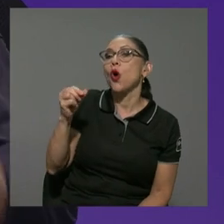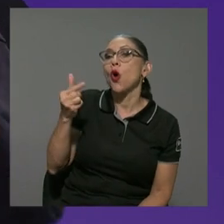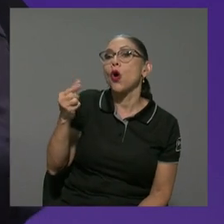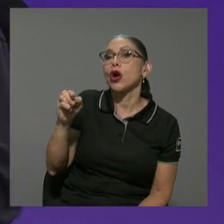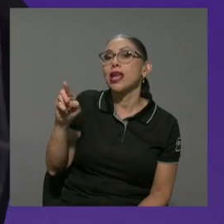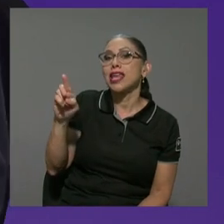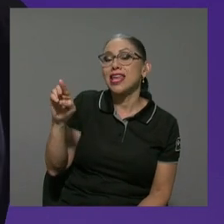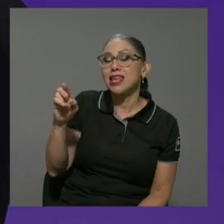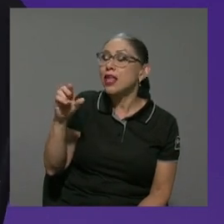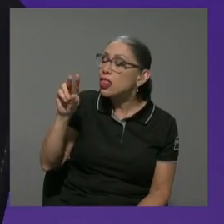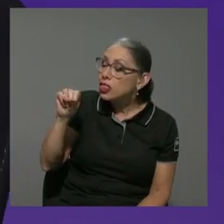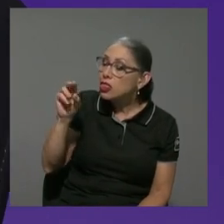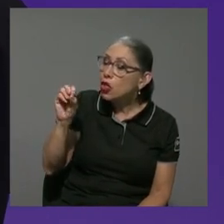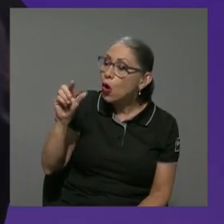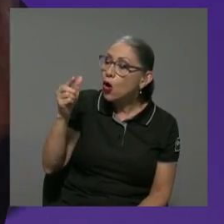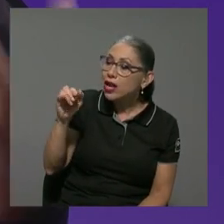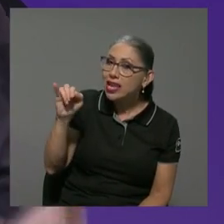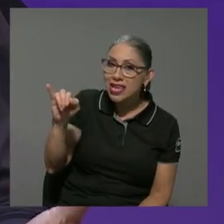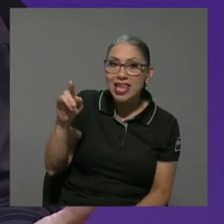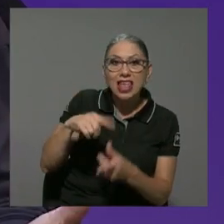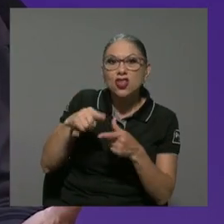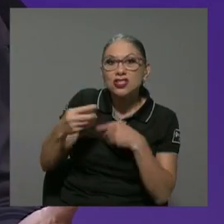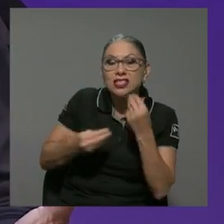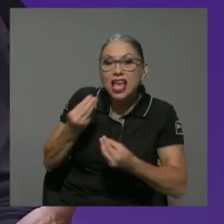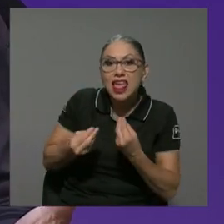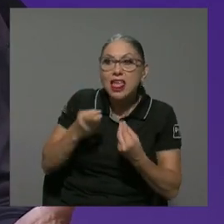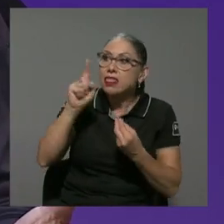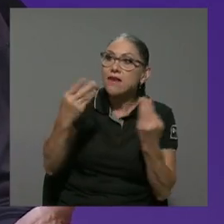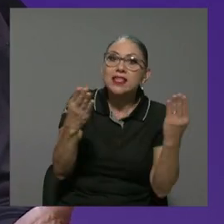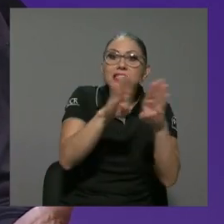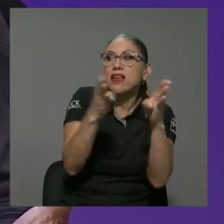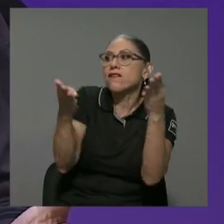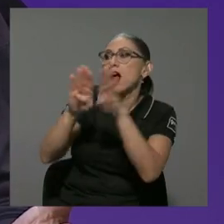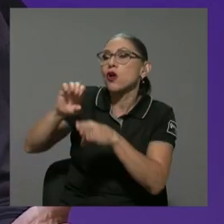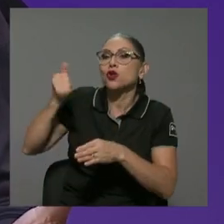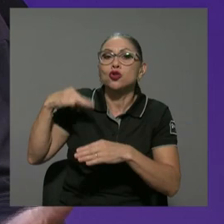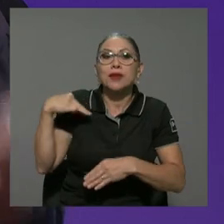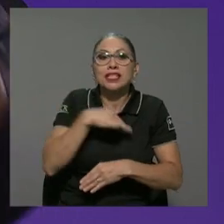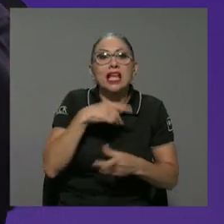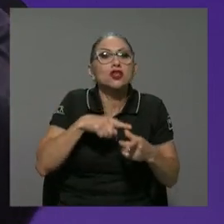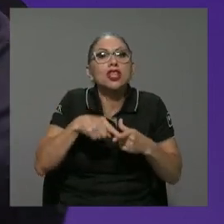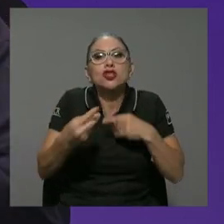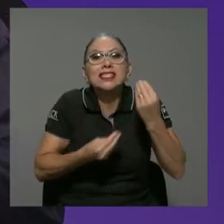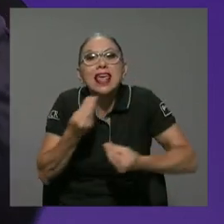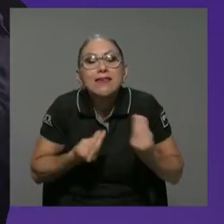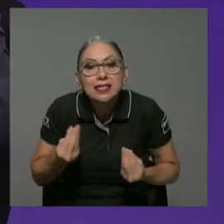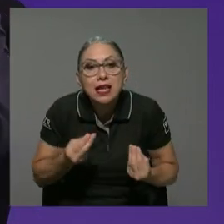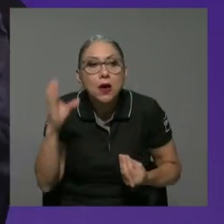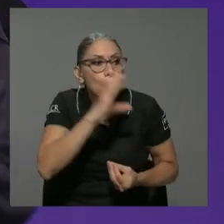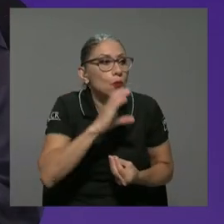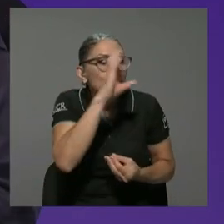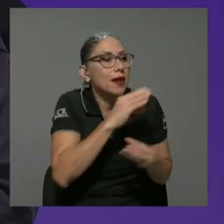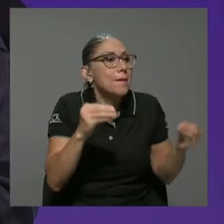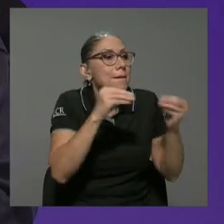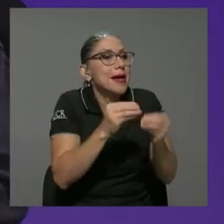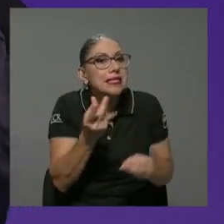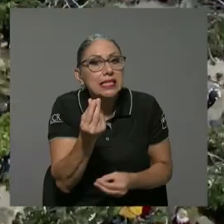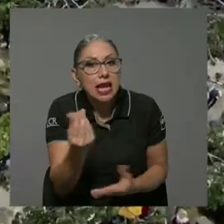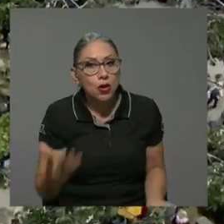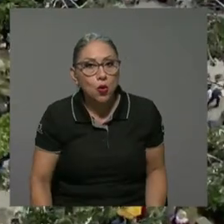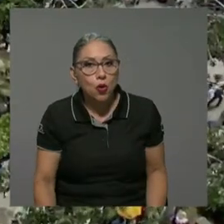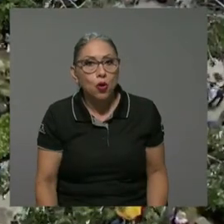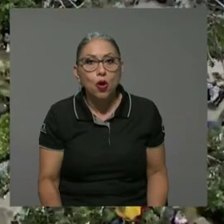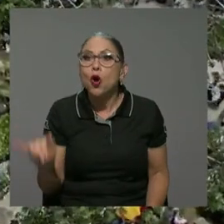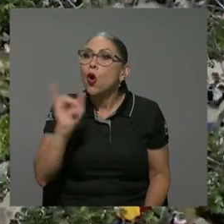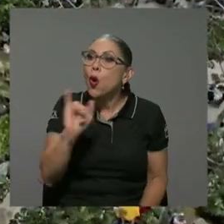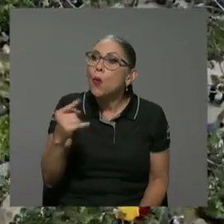ministerios, pues entonces lo que hay que hacer es conseguir más dinero, ¿verdad? Y como ha dicho el presidente reiteradas veces,